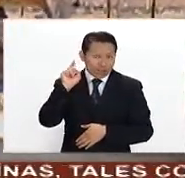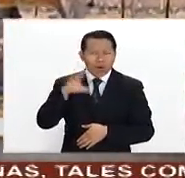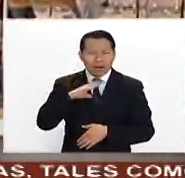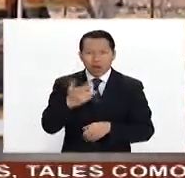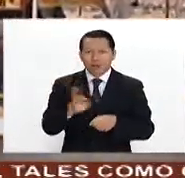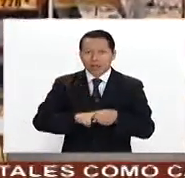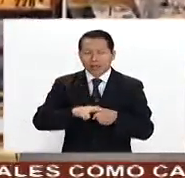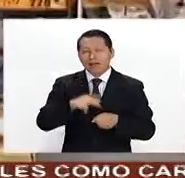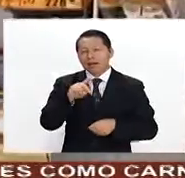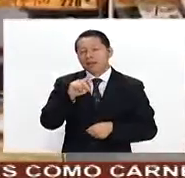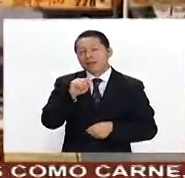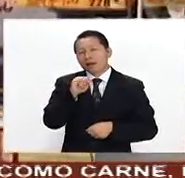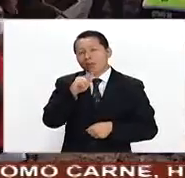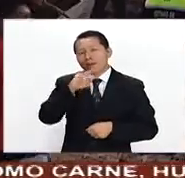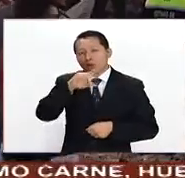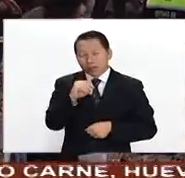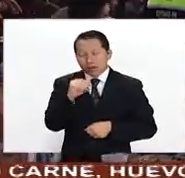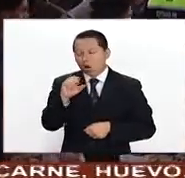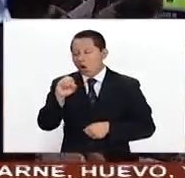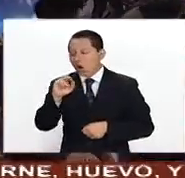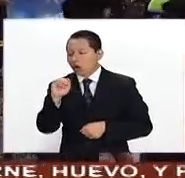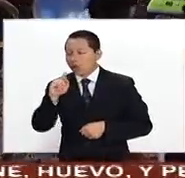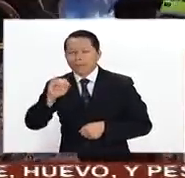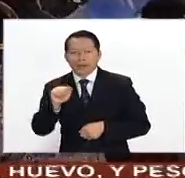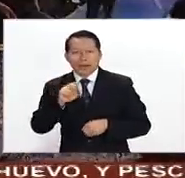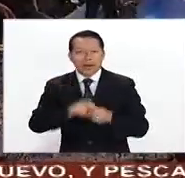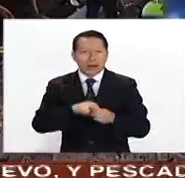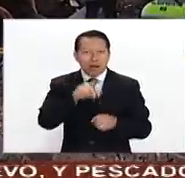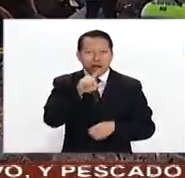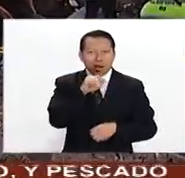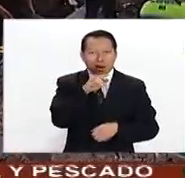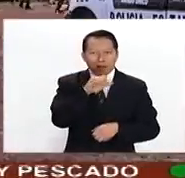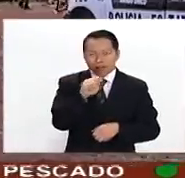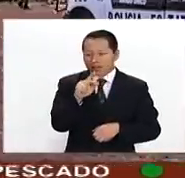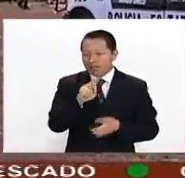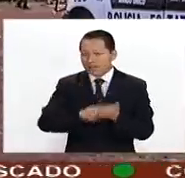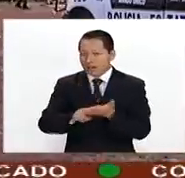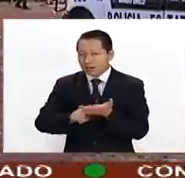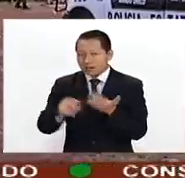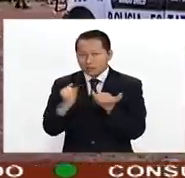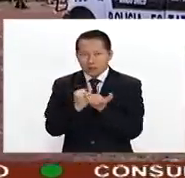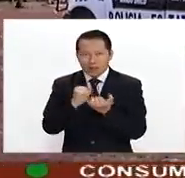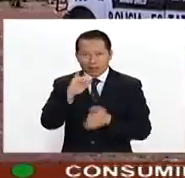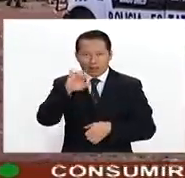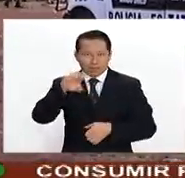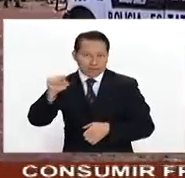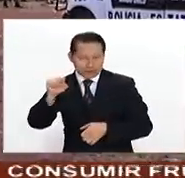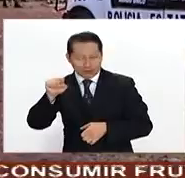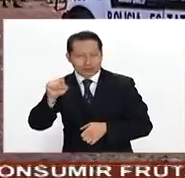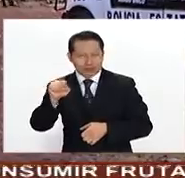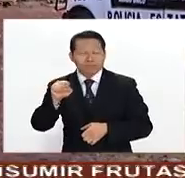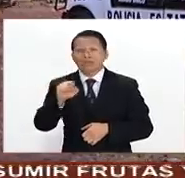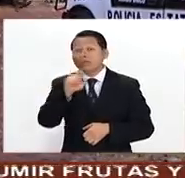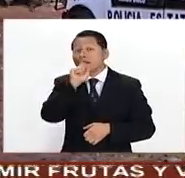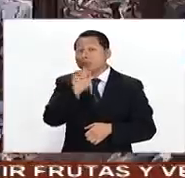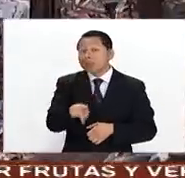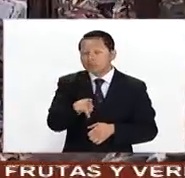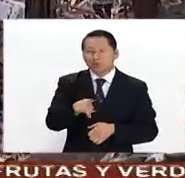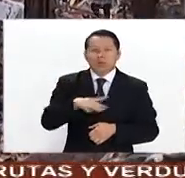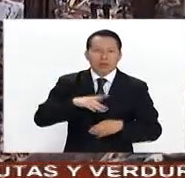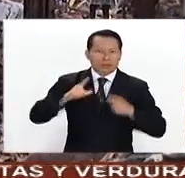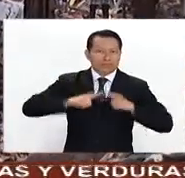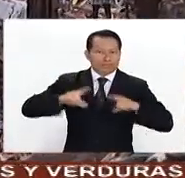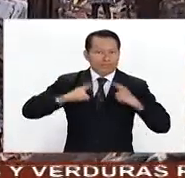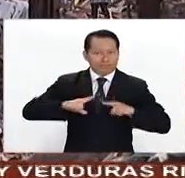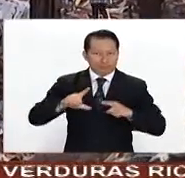Hospital de Traumatología y Ortopedia de Lomas Verdes del Instituto Mexicano del Seguro Social. Por su parte, la Fiscalía